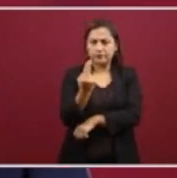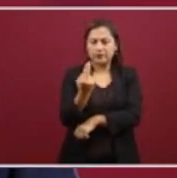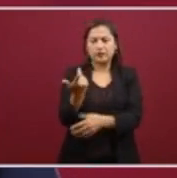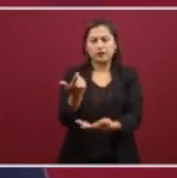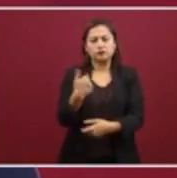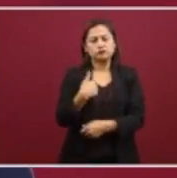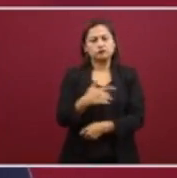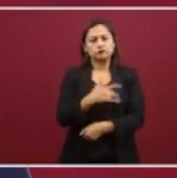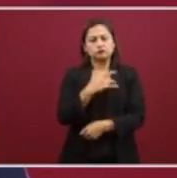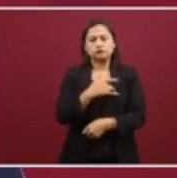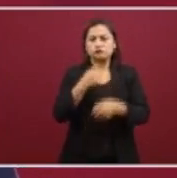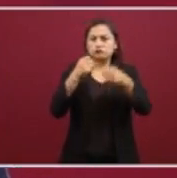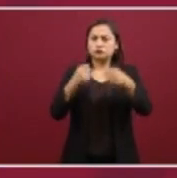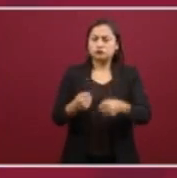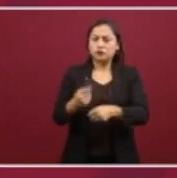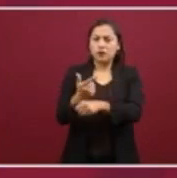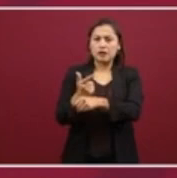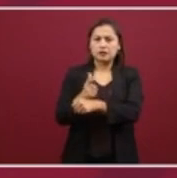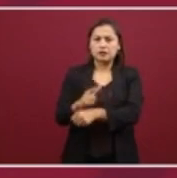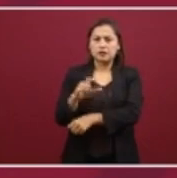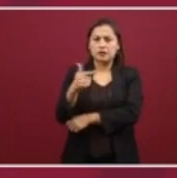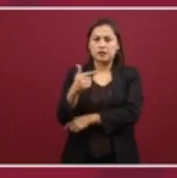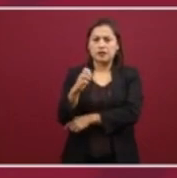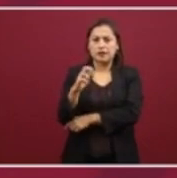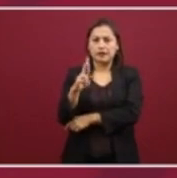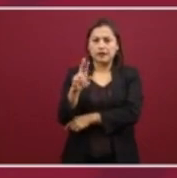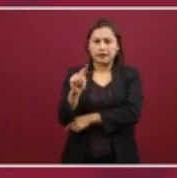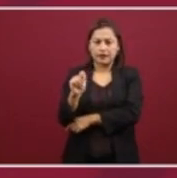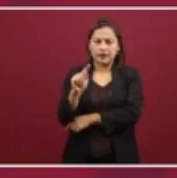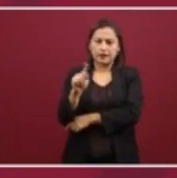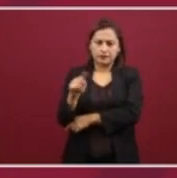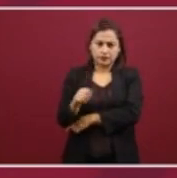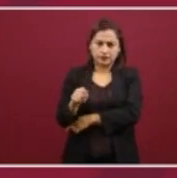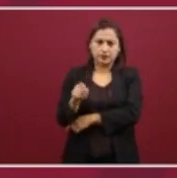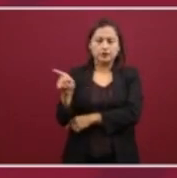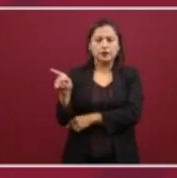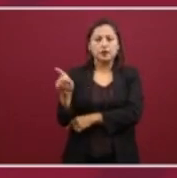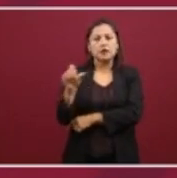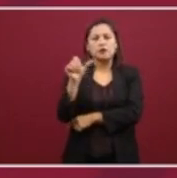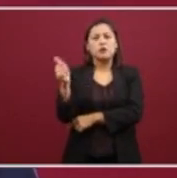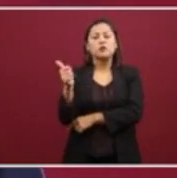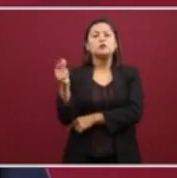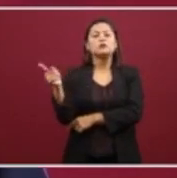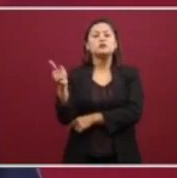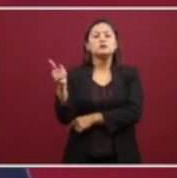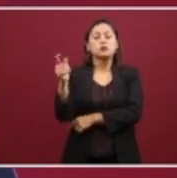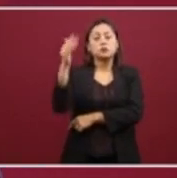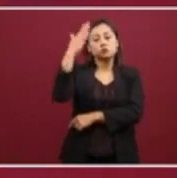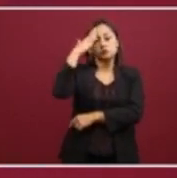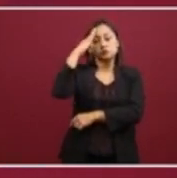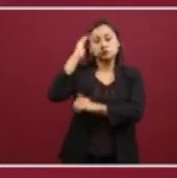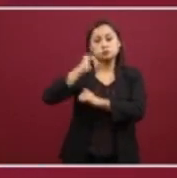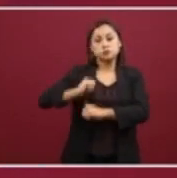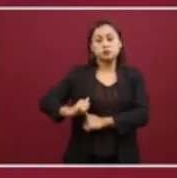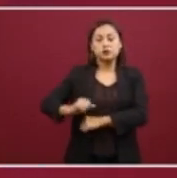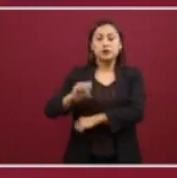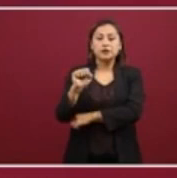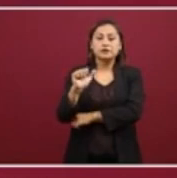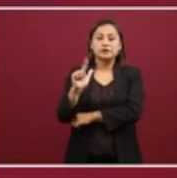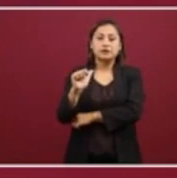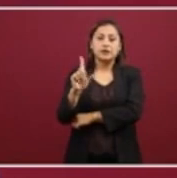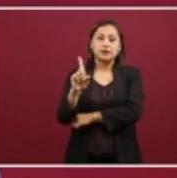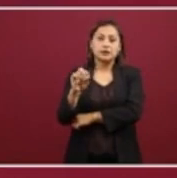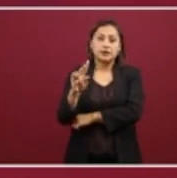licenciado Hertz como el ministro Saldívar van a